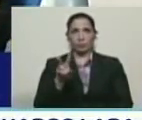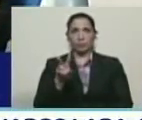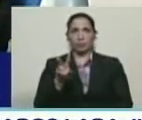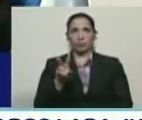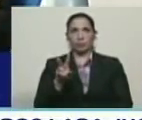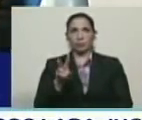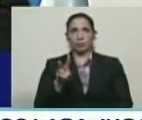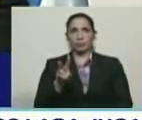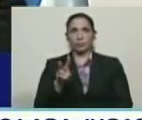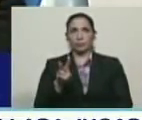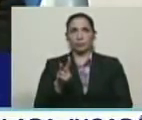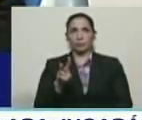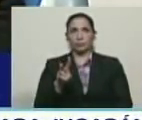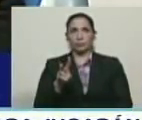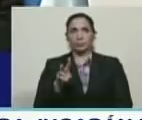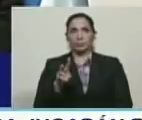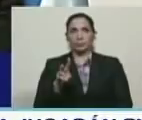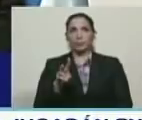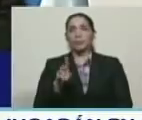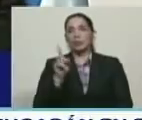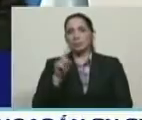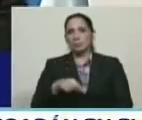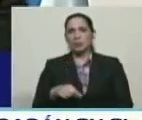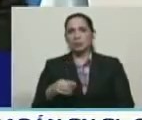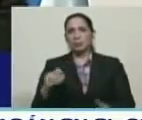es el de la extorsión y el secuestro.